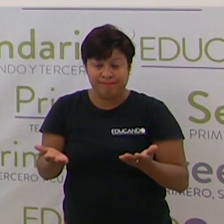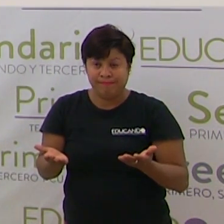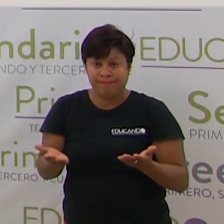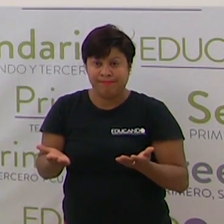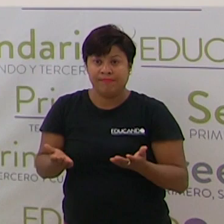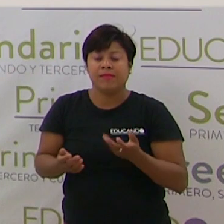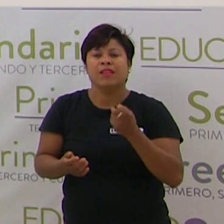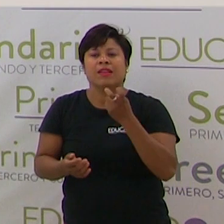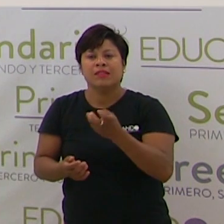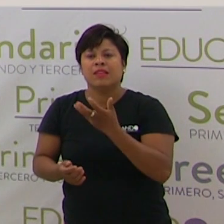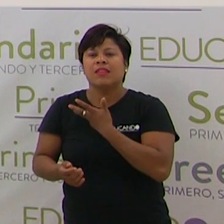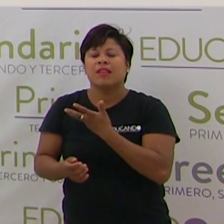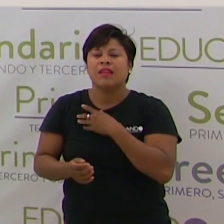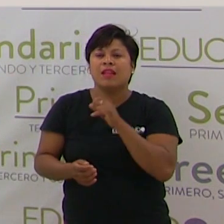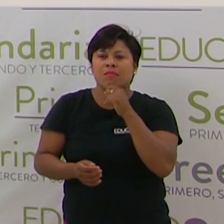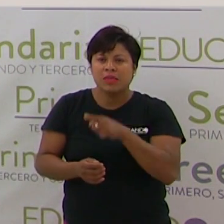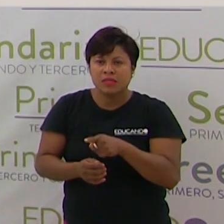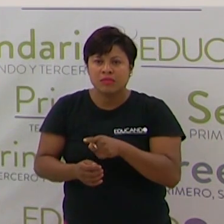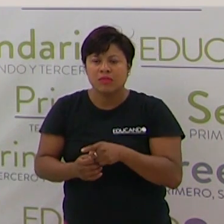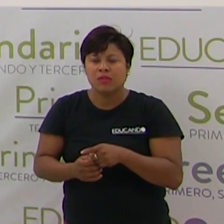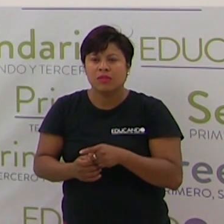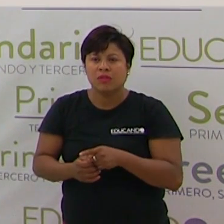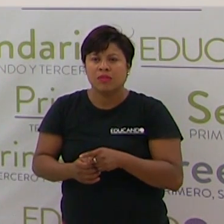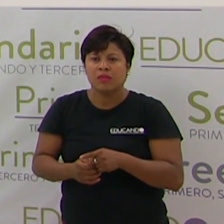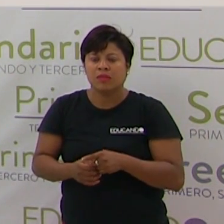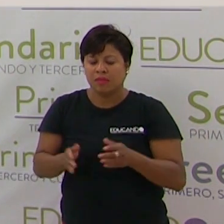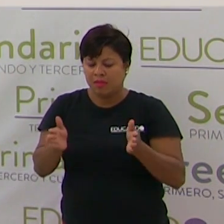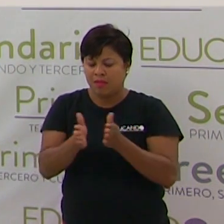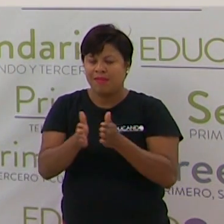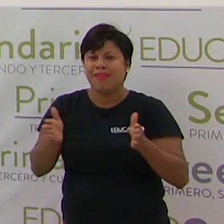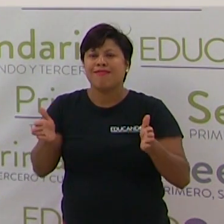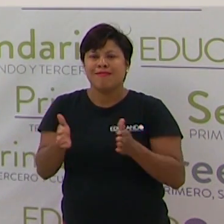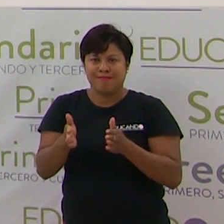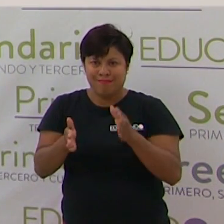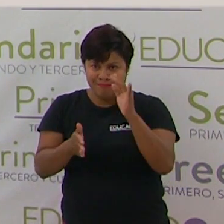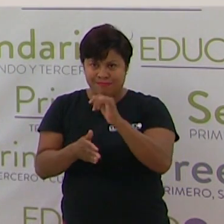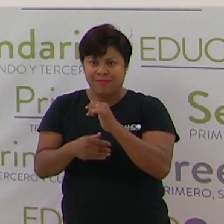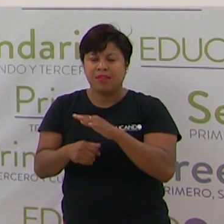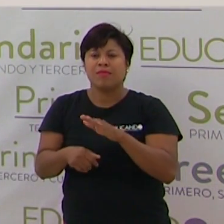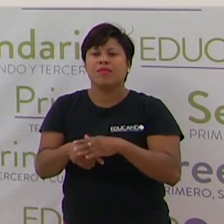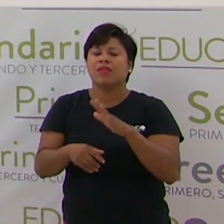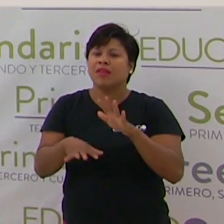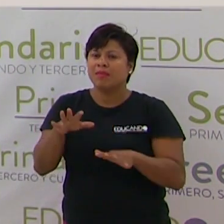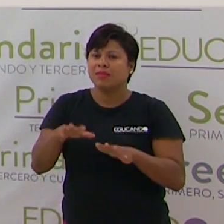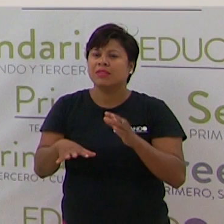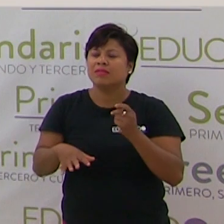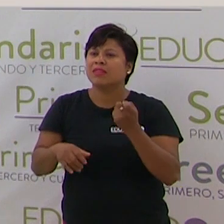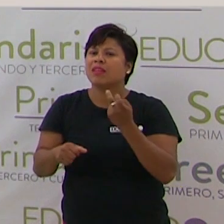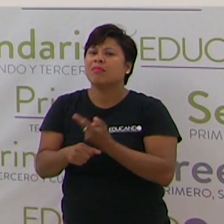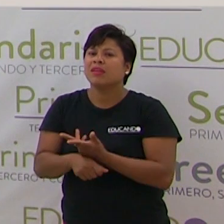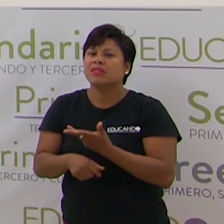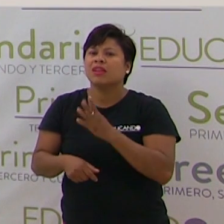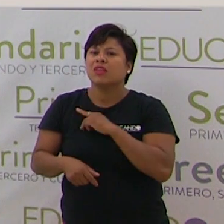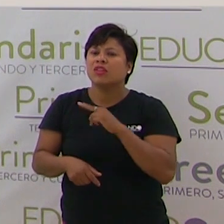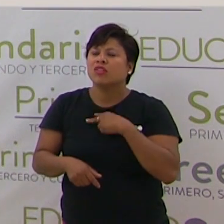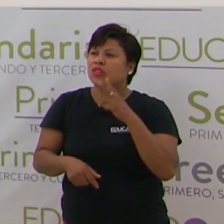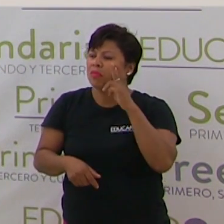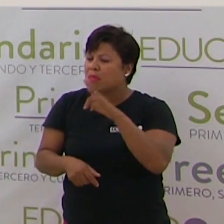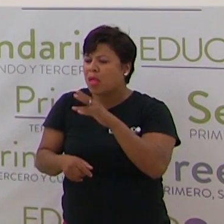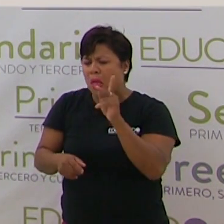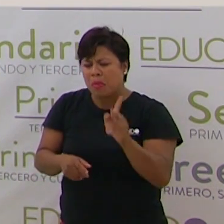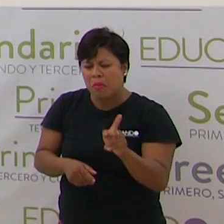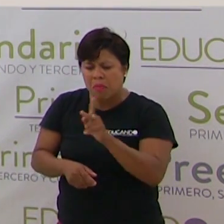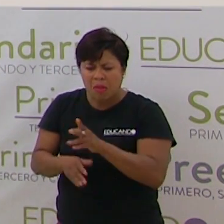En las que tenían el mismo tamaño, ¿sí? Porque muchas veces pasa eso, de que nos vamos por el